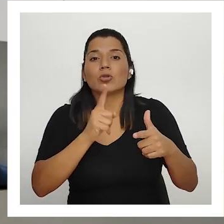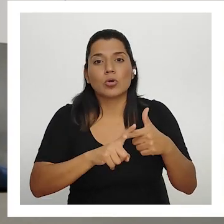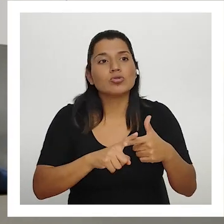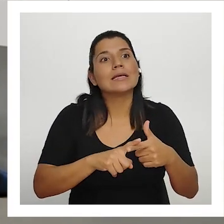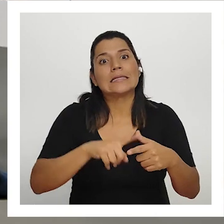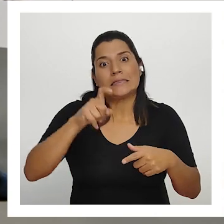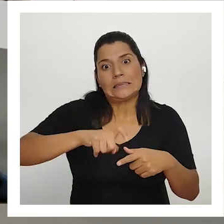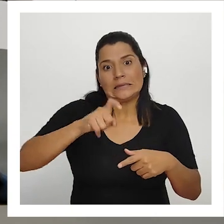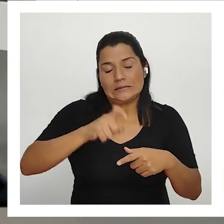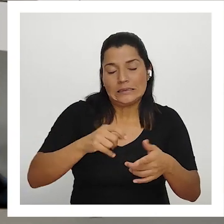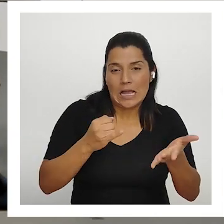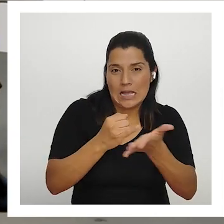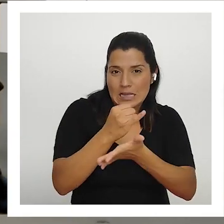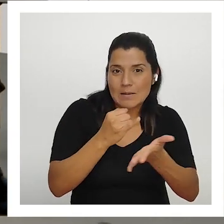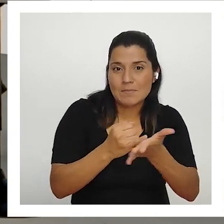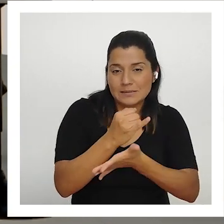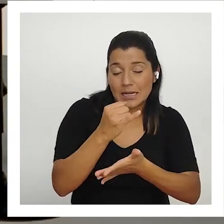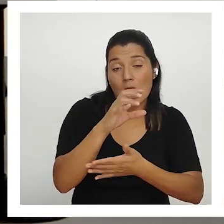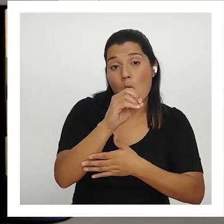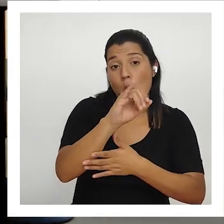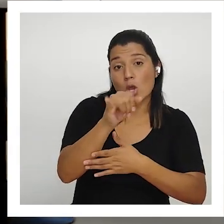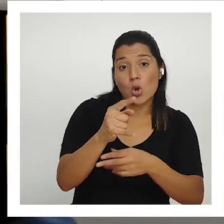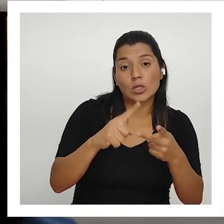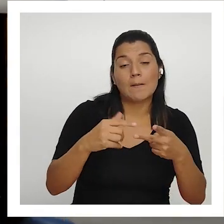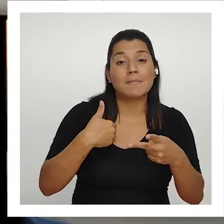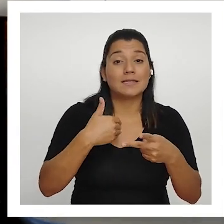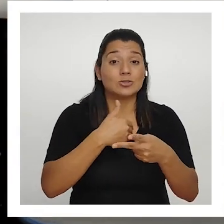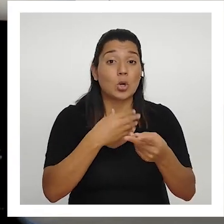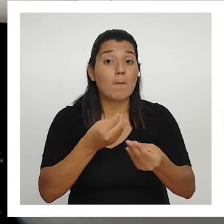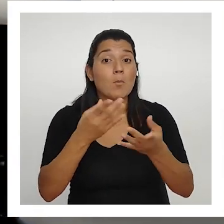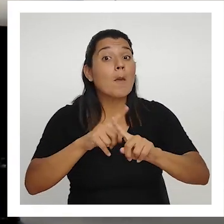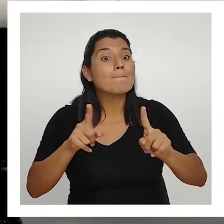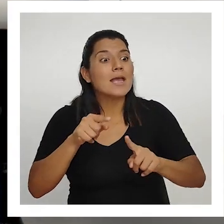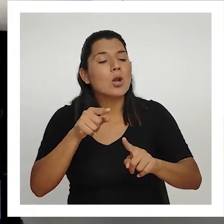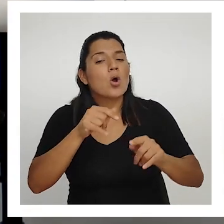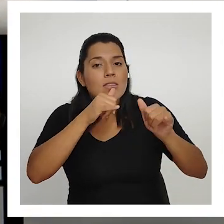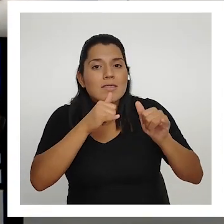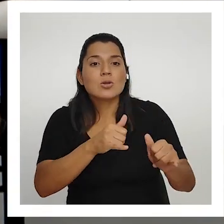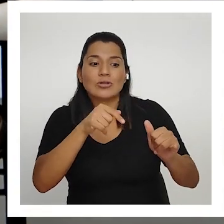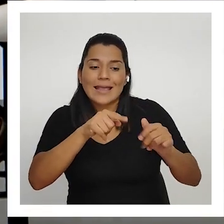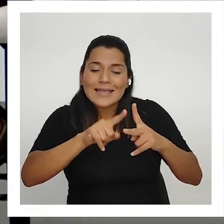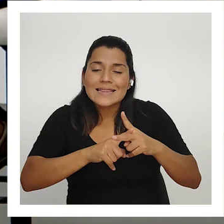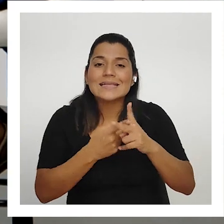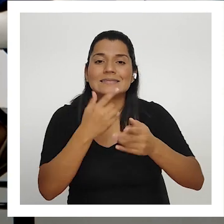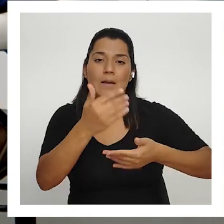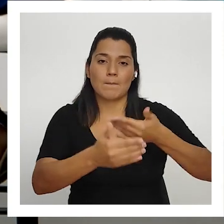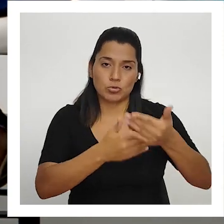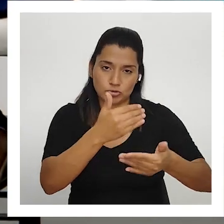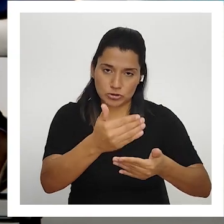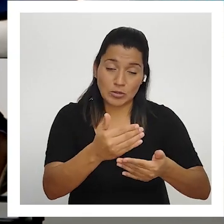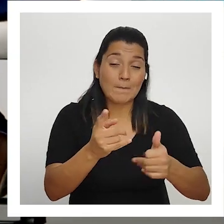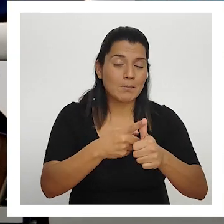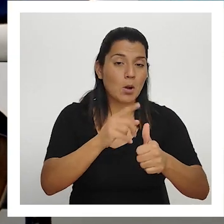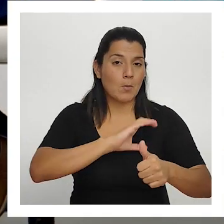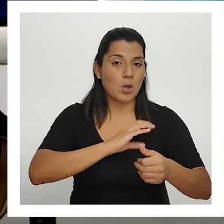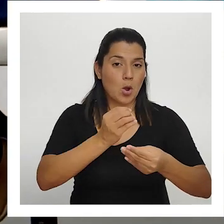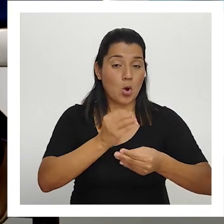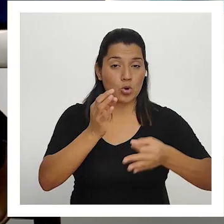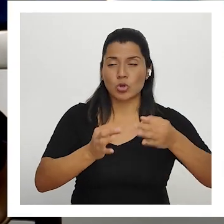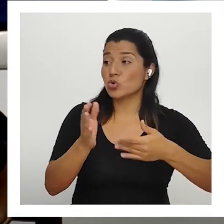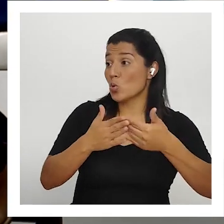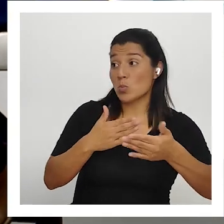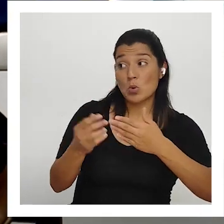es donde tienen que ir? Específicamente, a la Fiscalía. Exacto, sería el organismo de investigación judicial, porque estamos presentando una denuncia en contra de una persona ignorada,